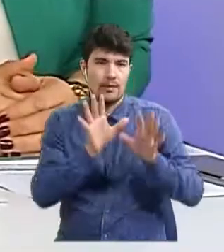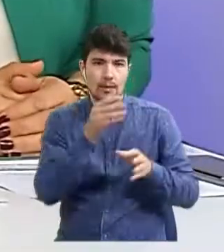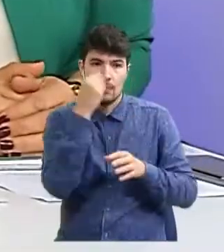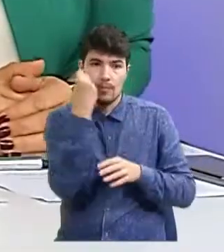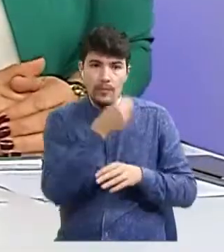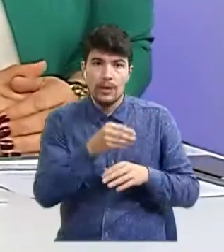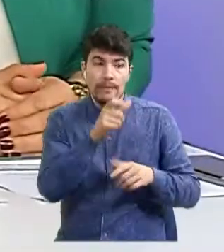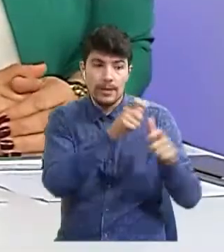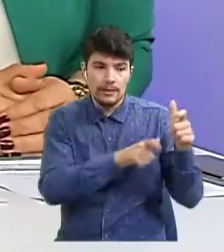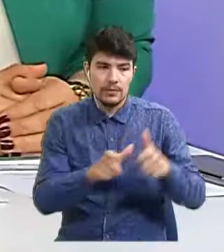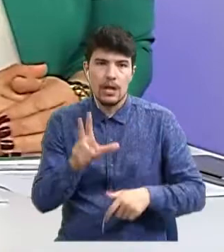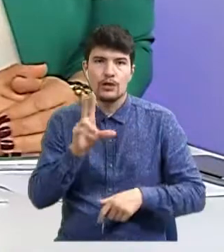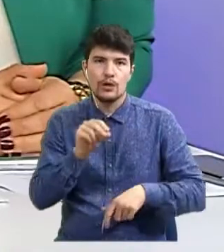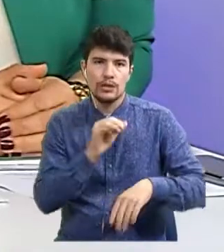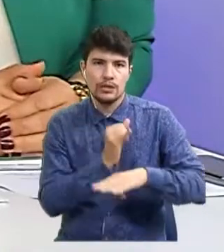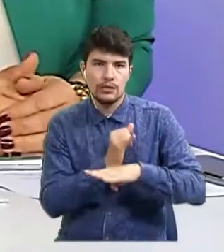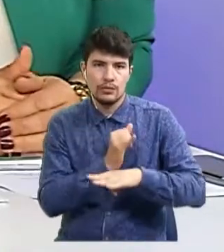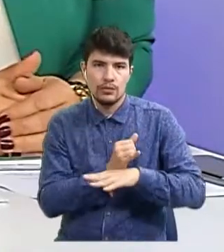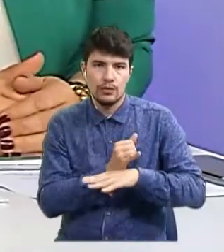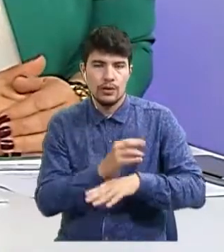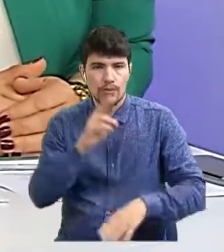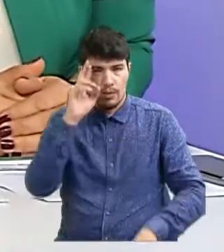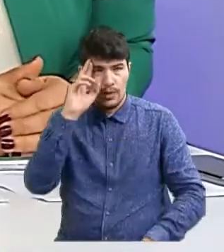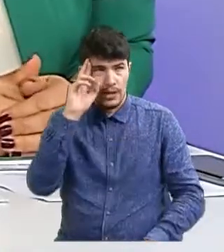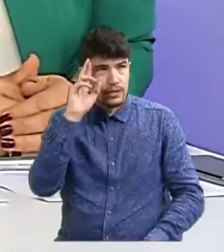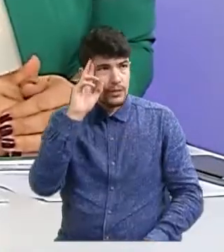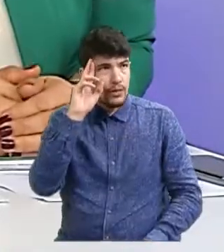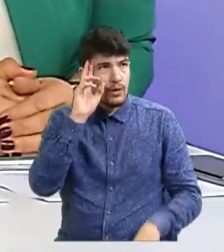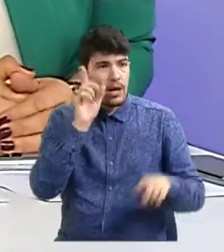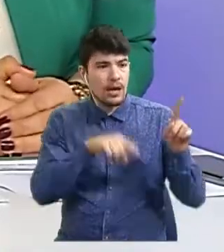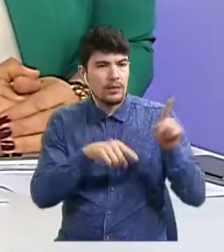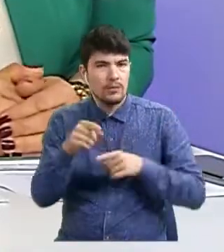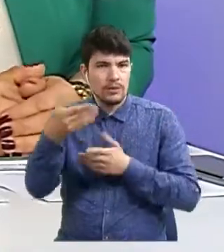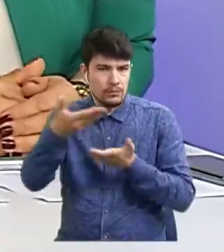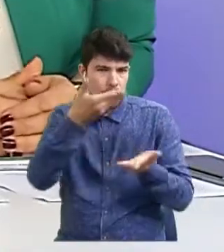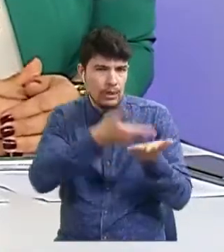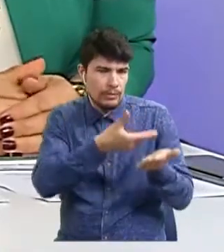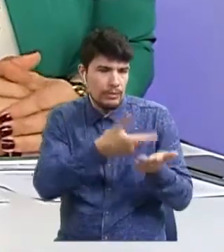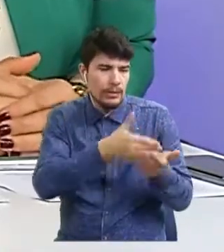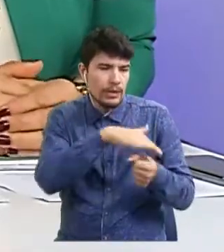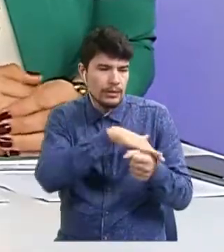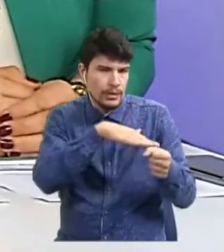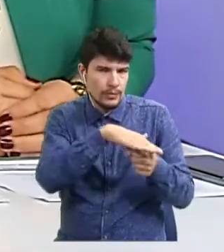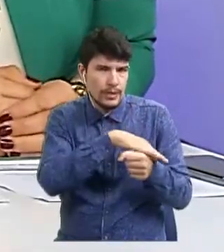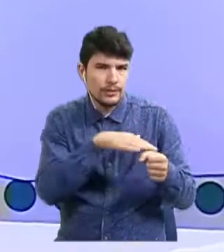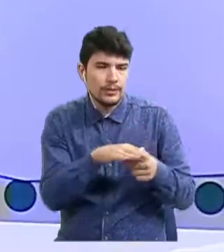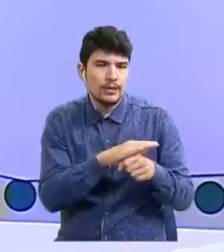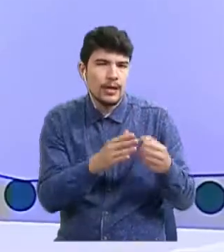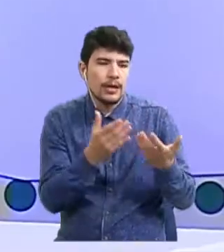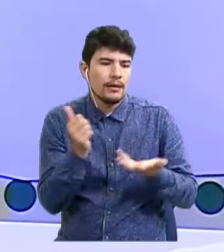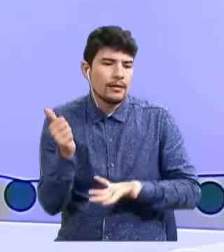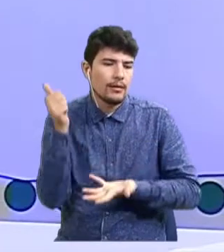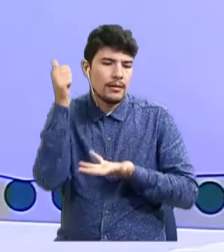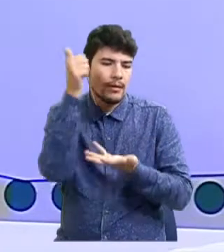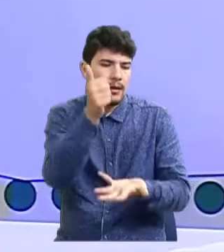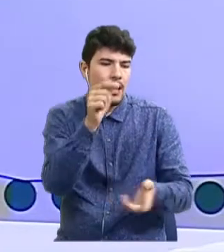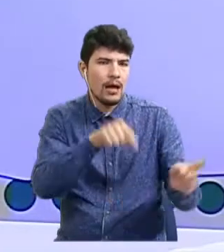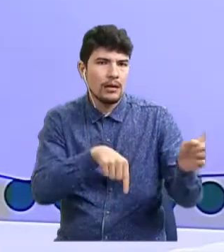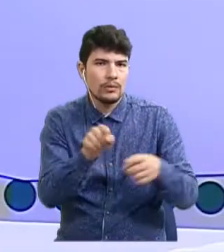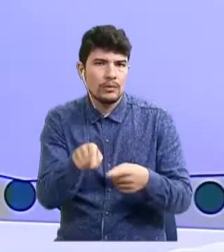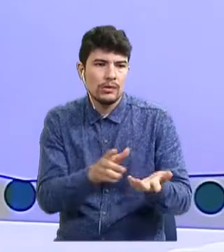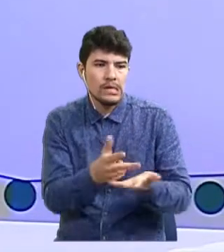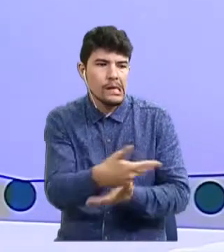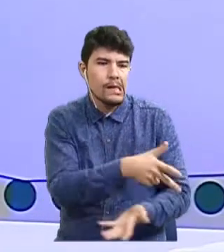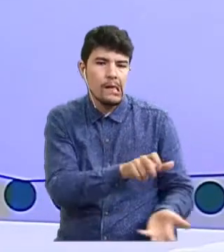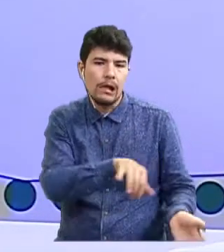las instituciones. Uh-huh. Es allí nos han permeado algunas situaciones que tienen que ver con recursos y dineros que se tramitan en los